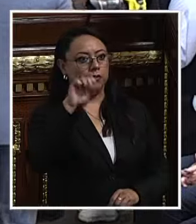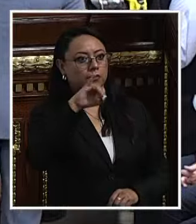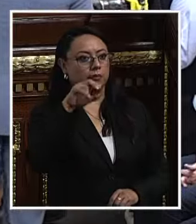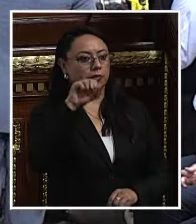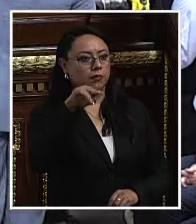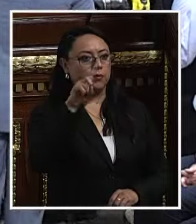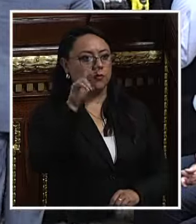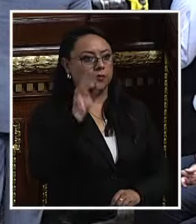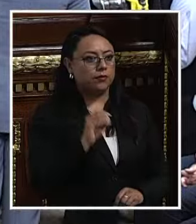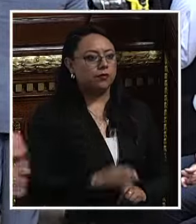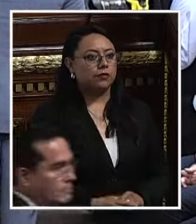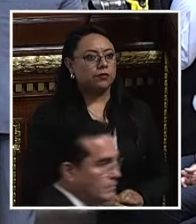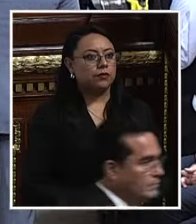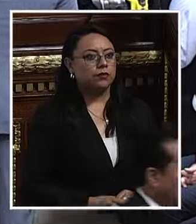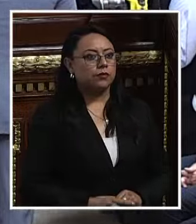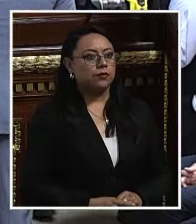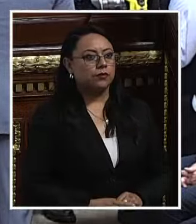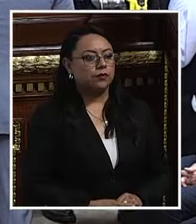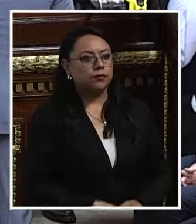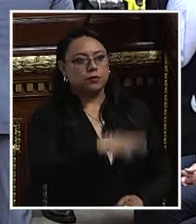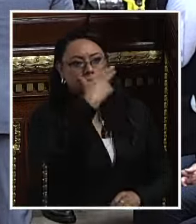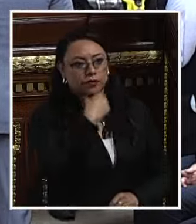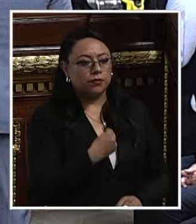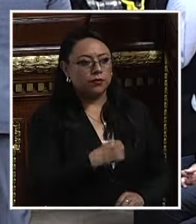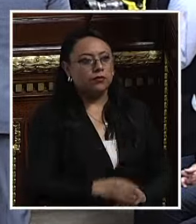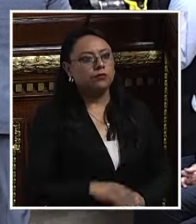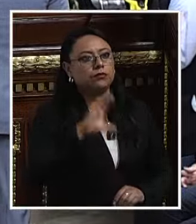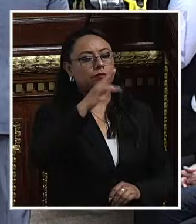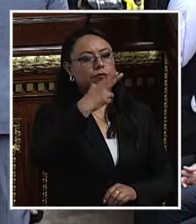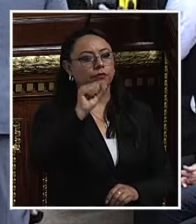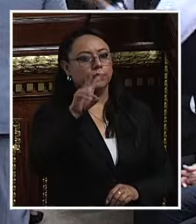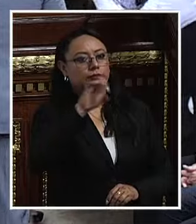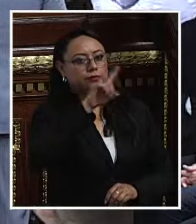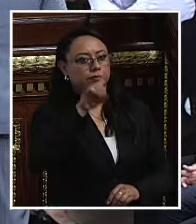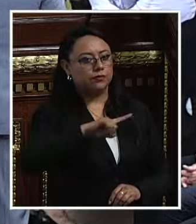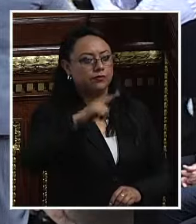Chávez García Luis Alberto.